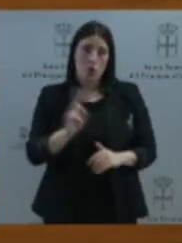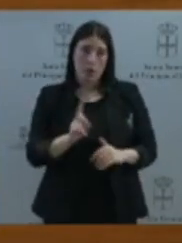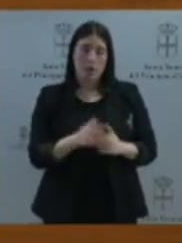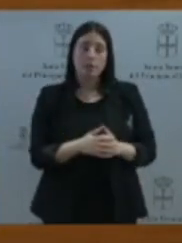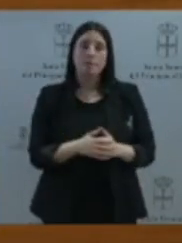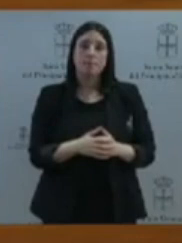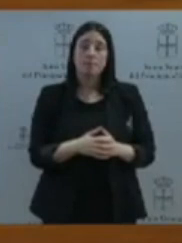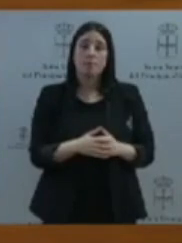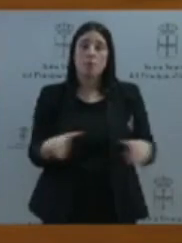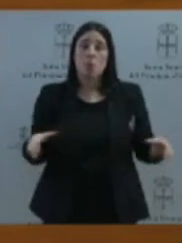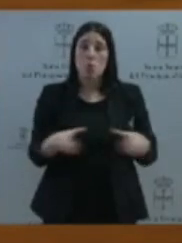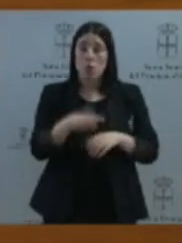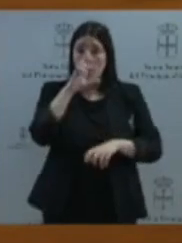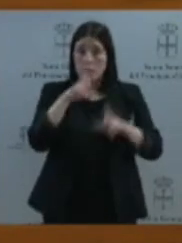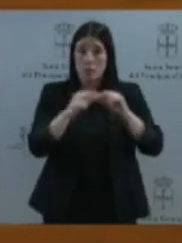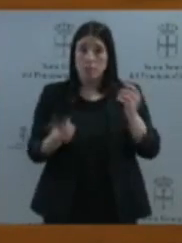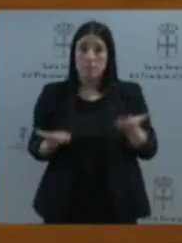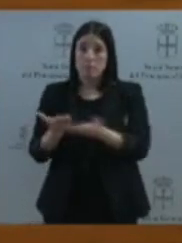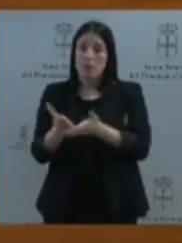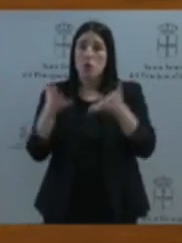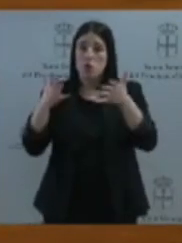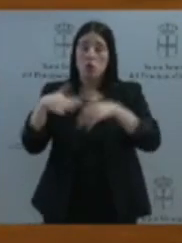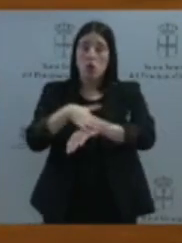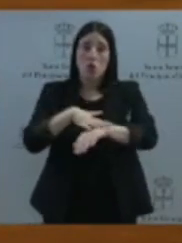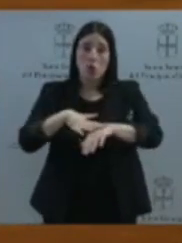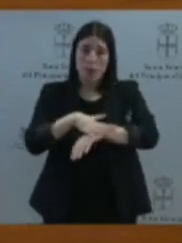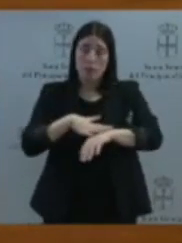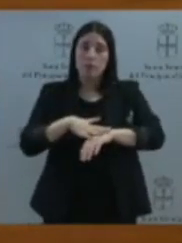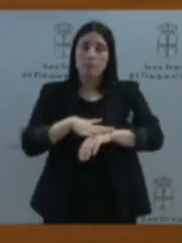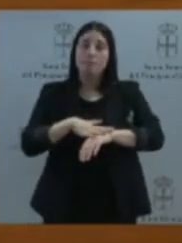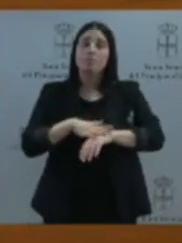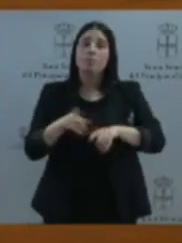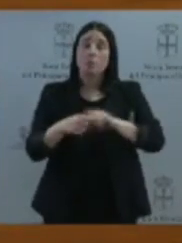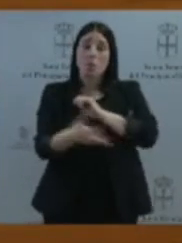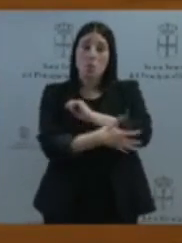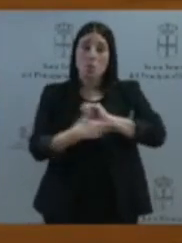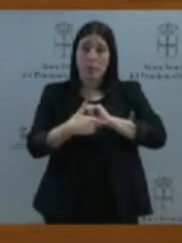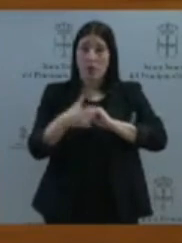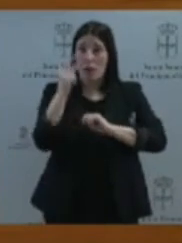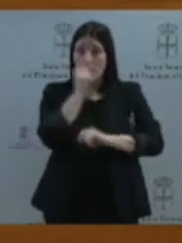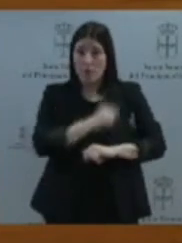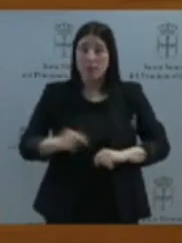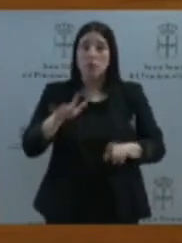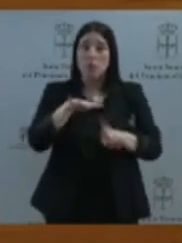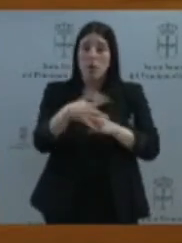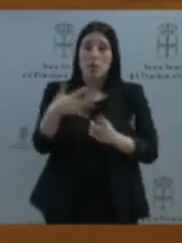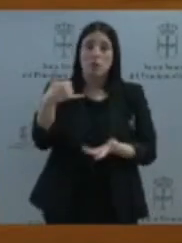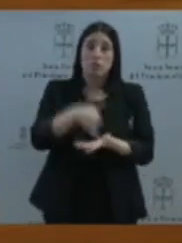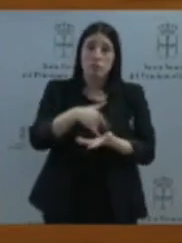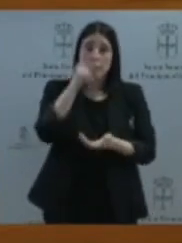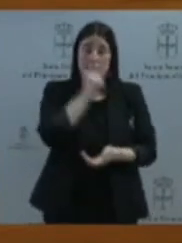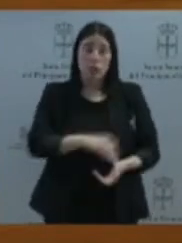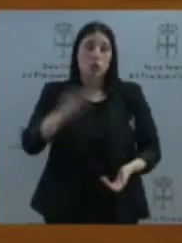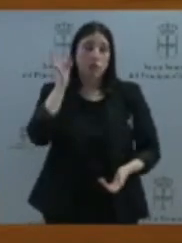Consejo de Gobierno a combatir la pobreza infantil y las situaciones de vulnerabilidad en niños, niñas y adolescentes, arbitrando las